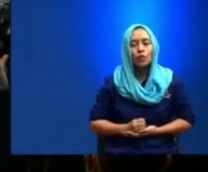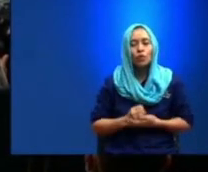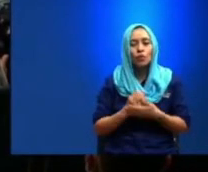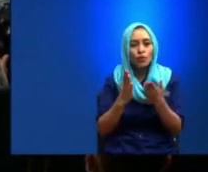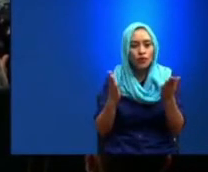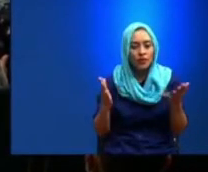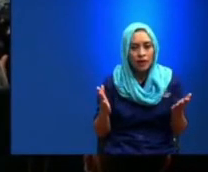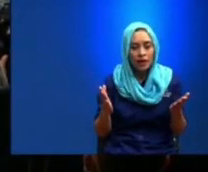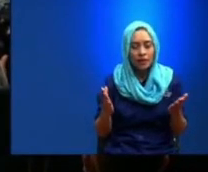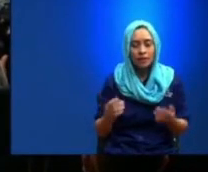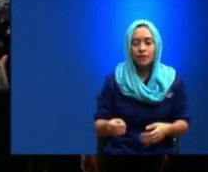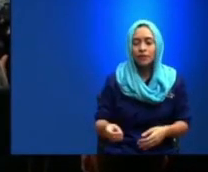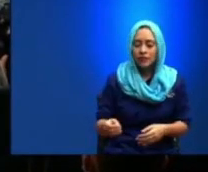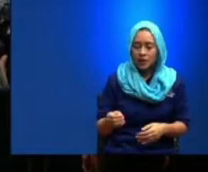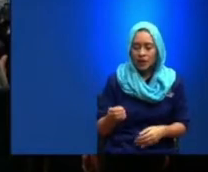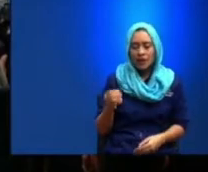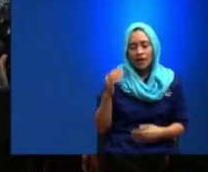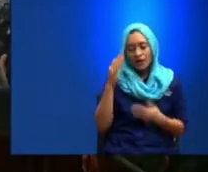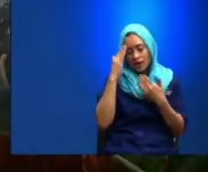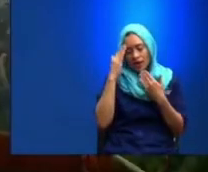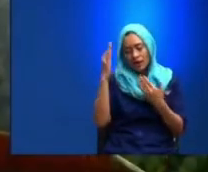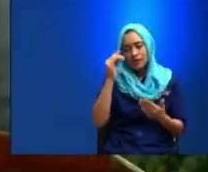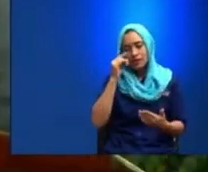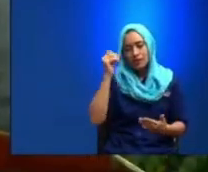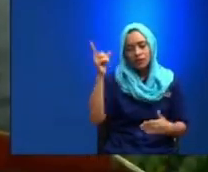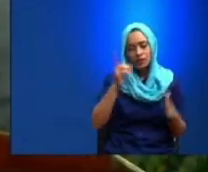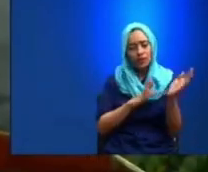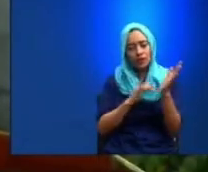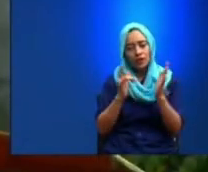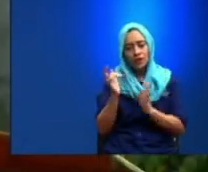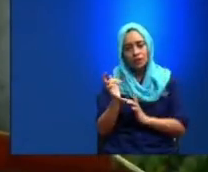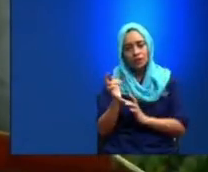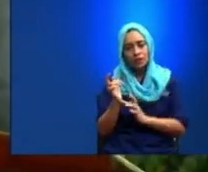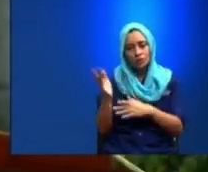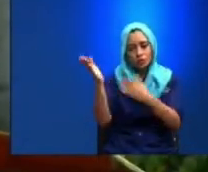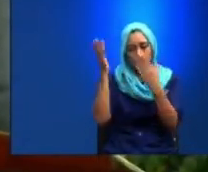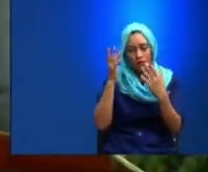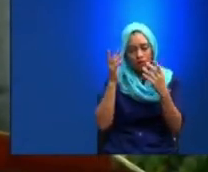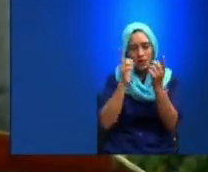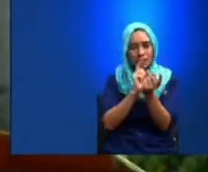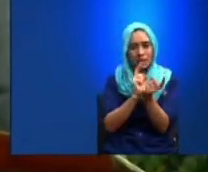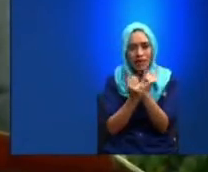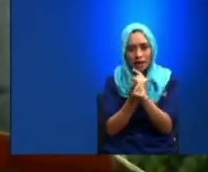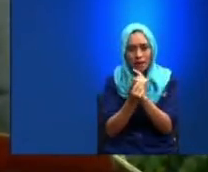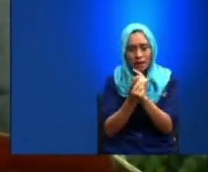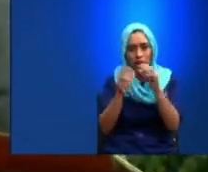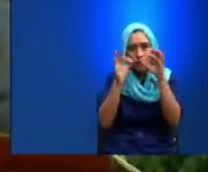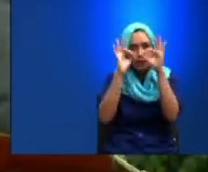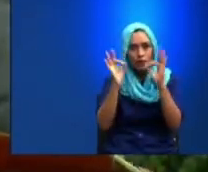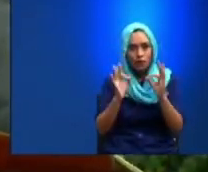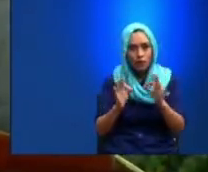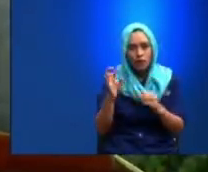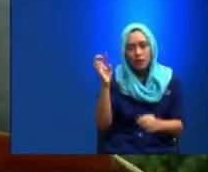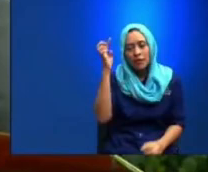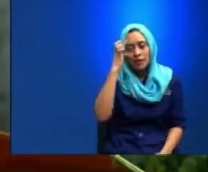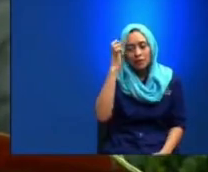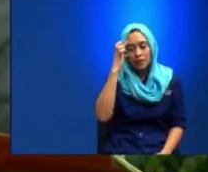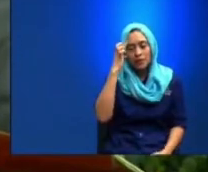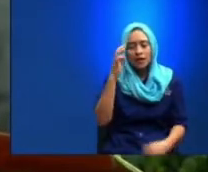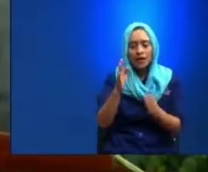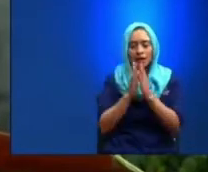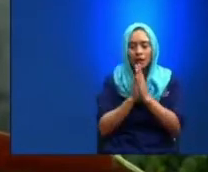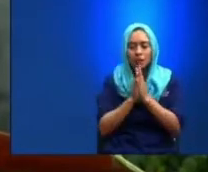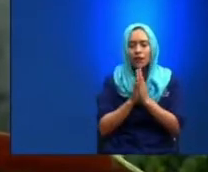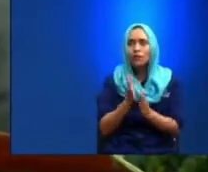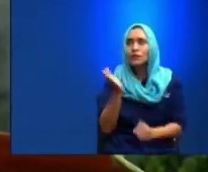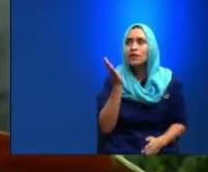conduce al arrepentimiento al cambio de manera de pensar señor hoy te estoy suplicando que venga ese